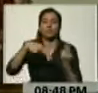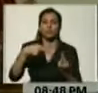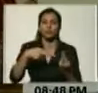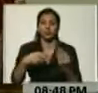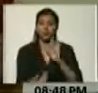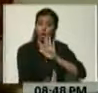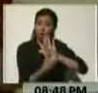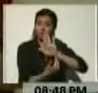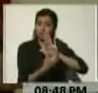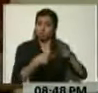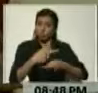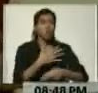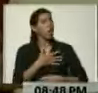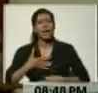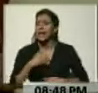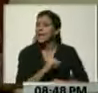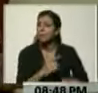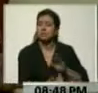No la queríamos.